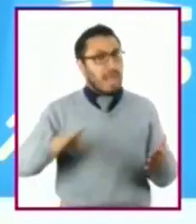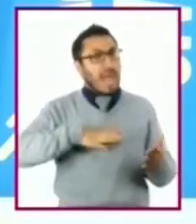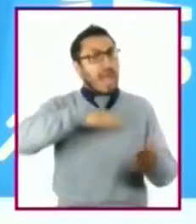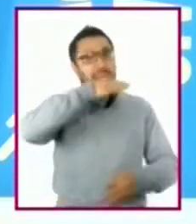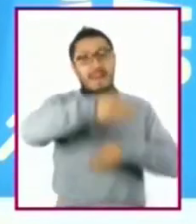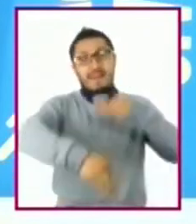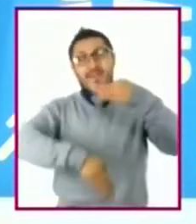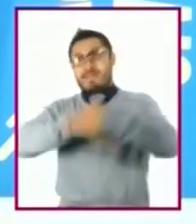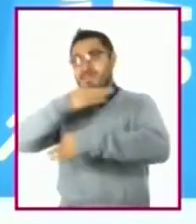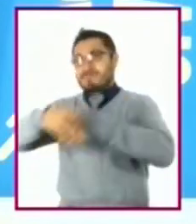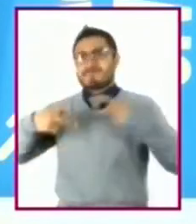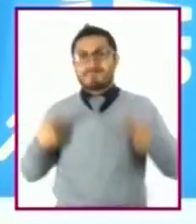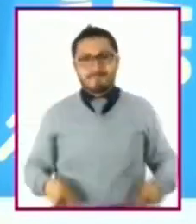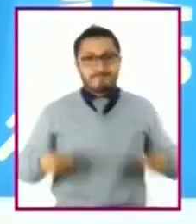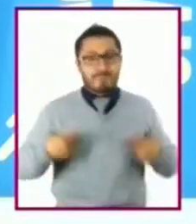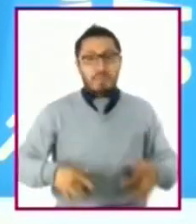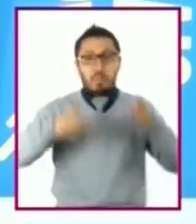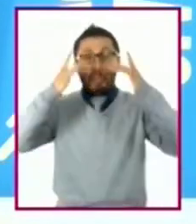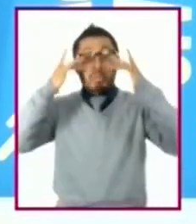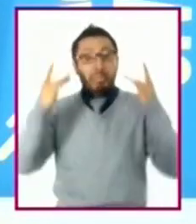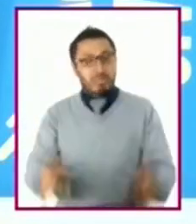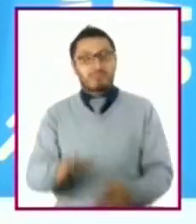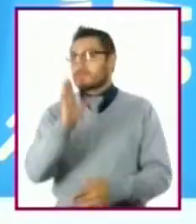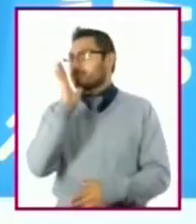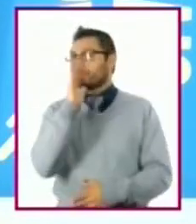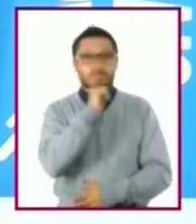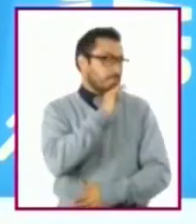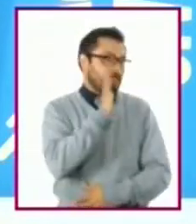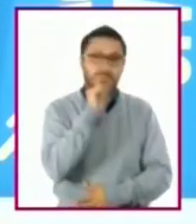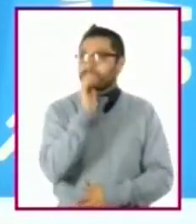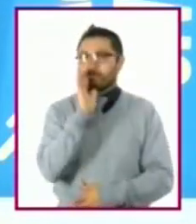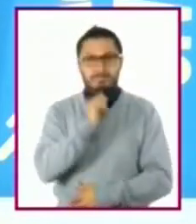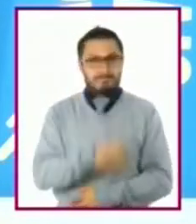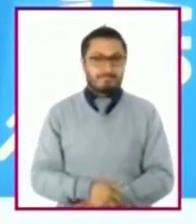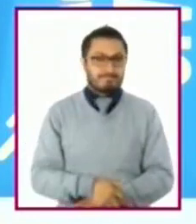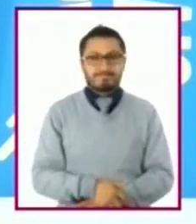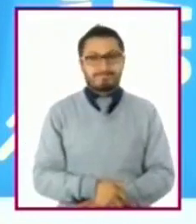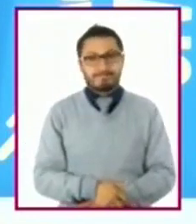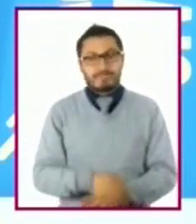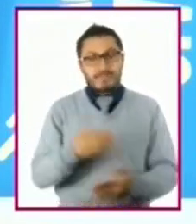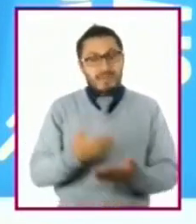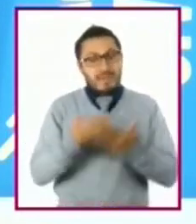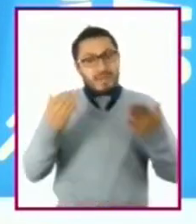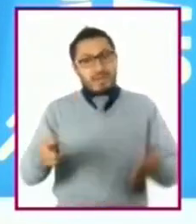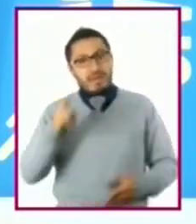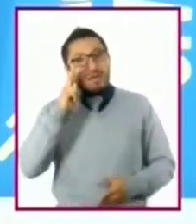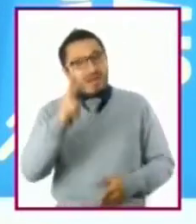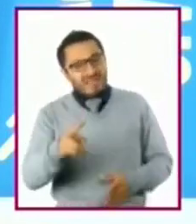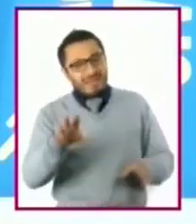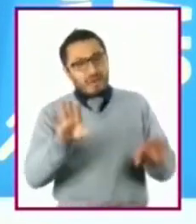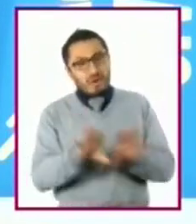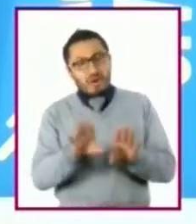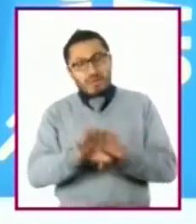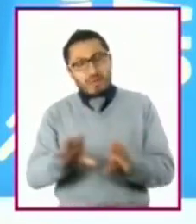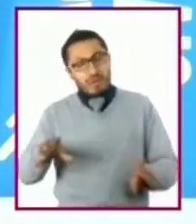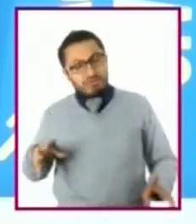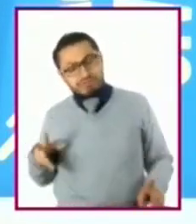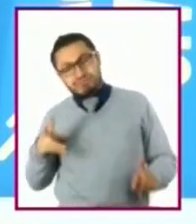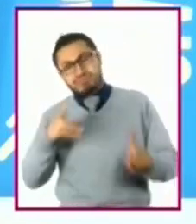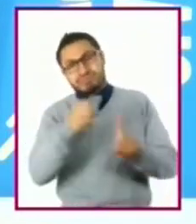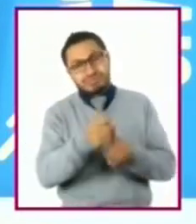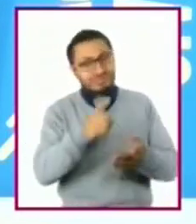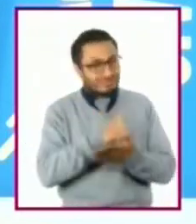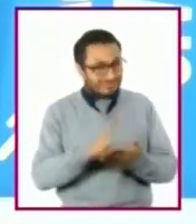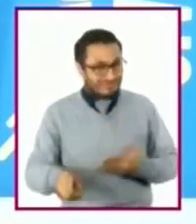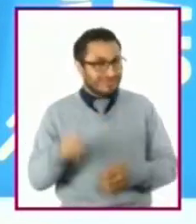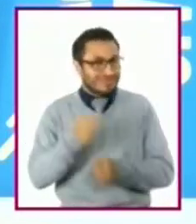personas y no se puede renunciar a ellas. Ahora que pudiste ver cómo se han alcanzado los derechos que tenemos en la actualidad,